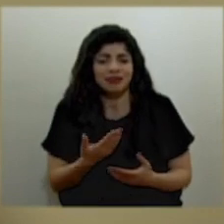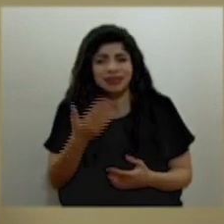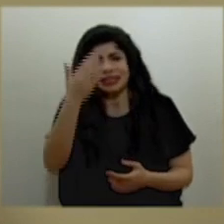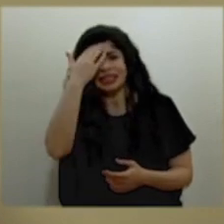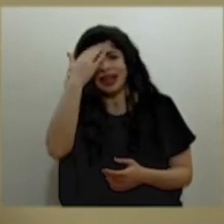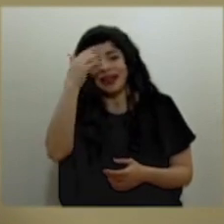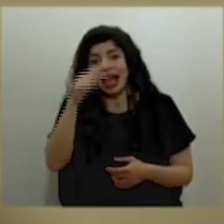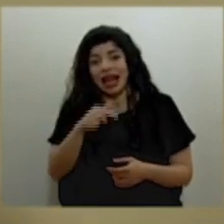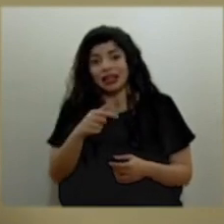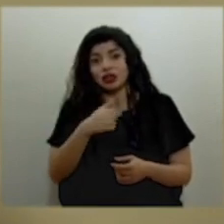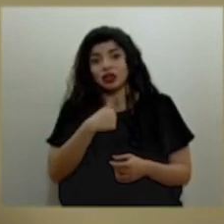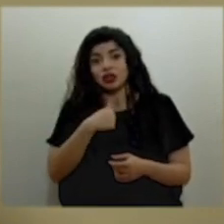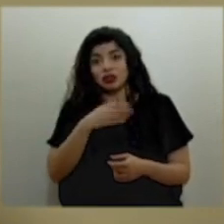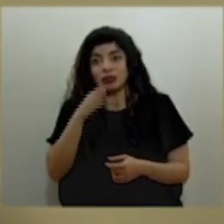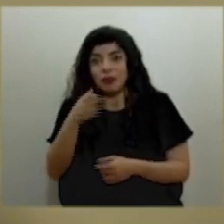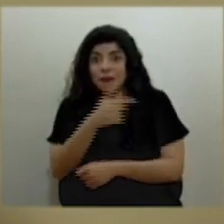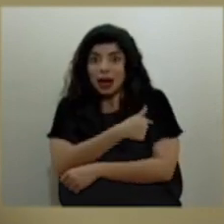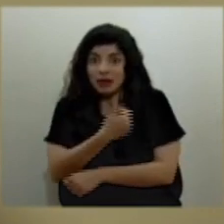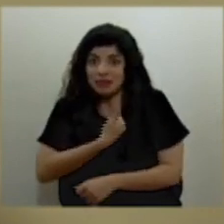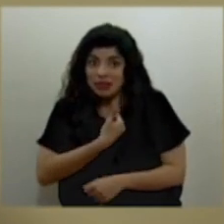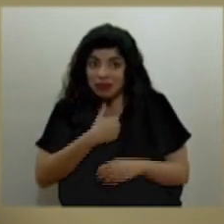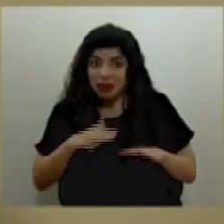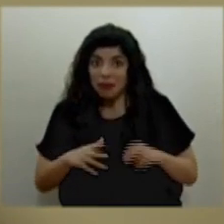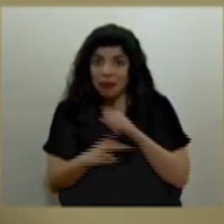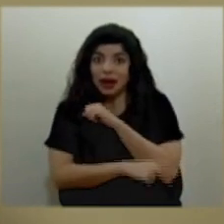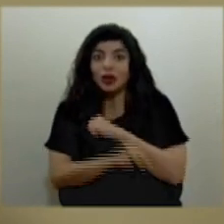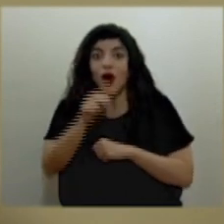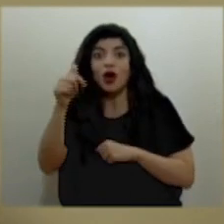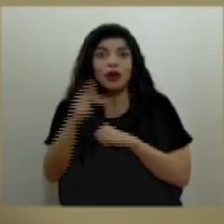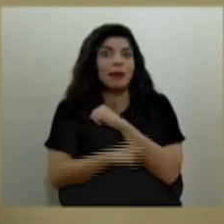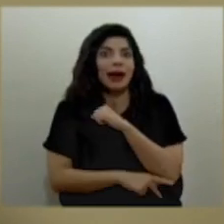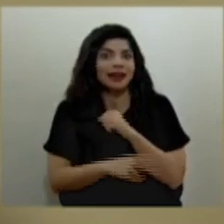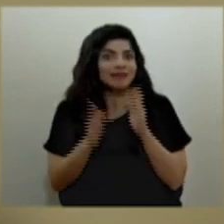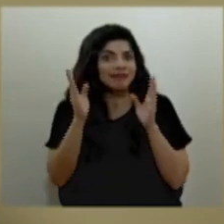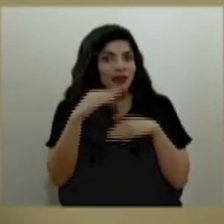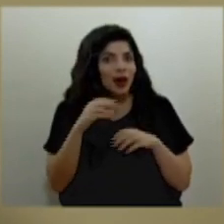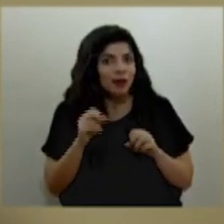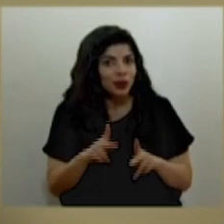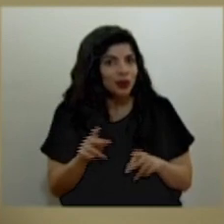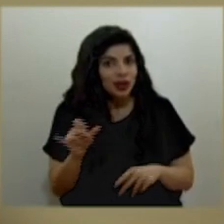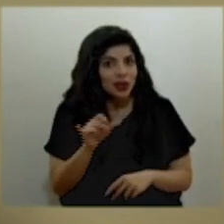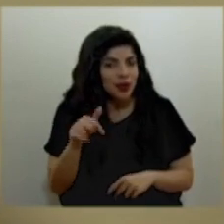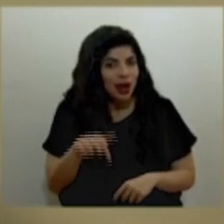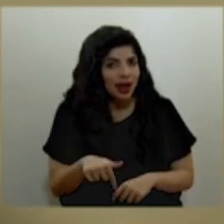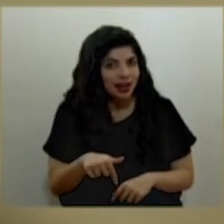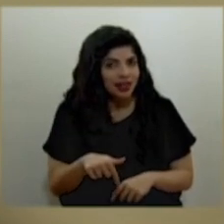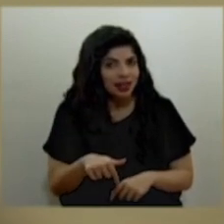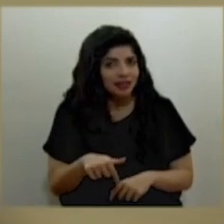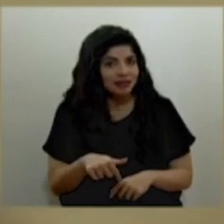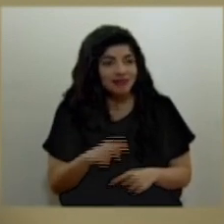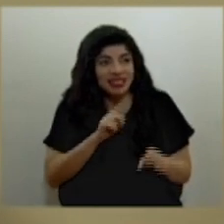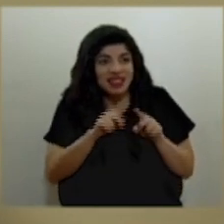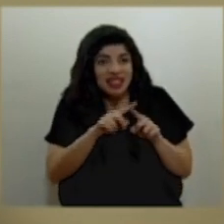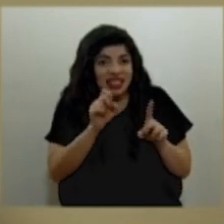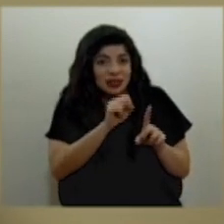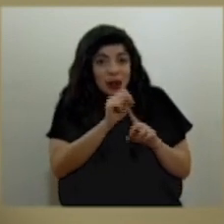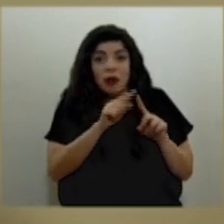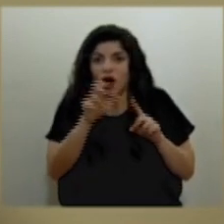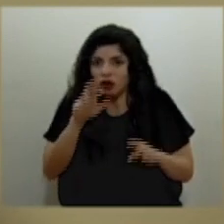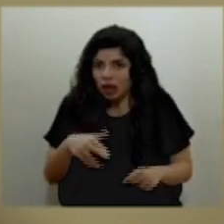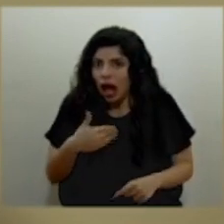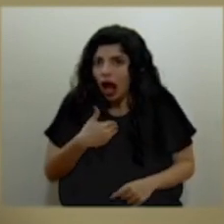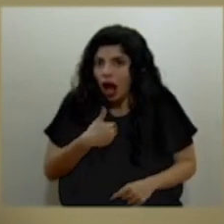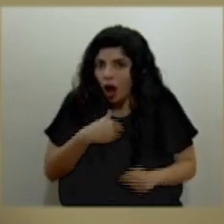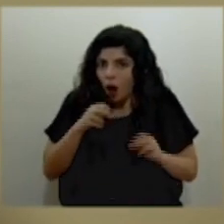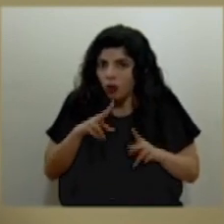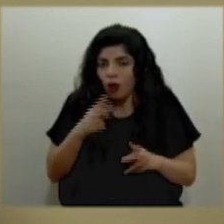posibilidad incluso de vacunarnos en nuestro país. Muchos otros países no tienen esa posibilidad, sea por lo que sea, pero en Costa Rica lo tenemos y